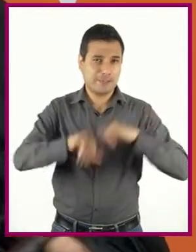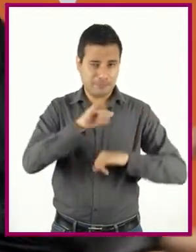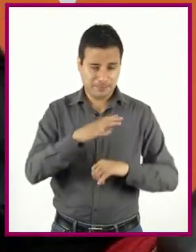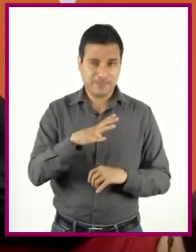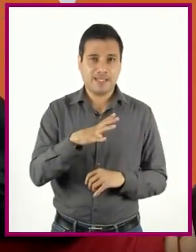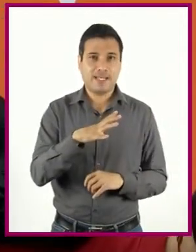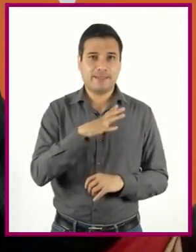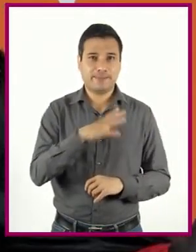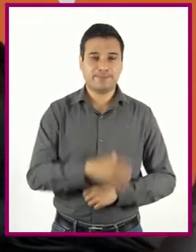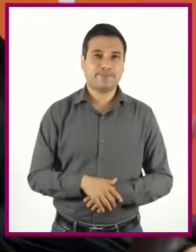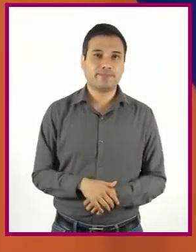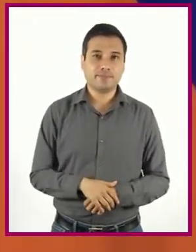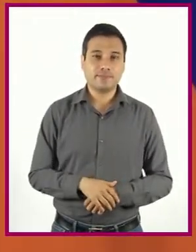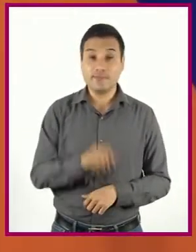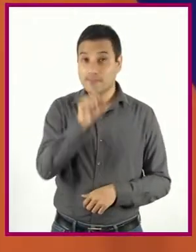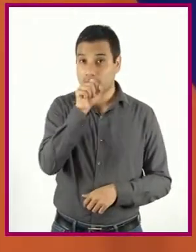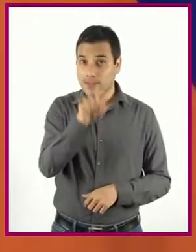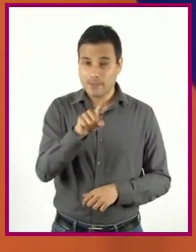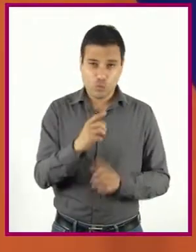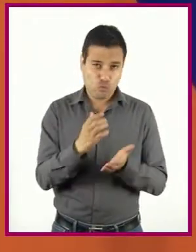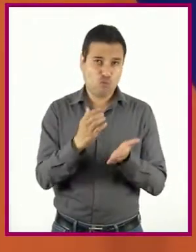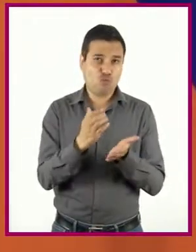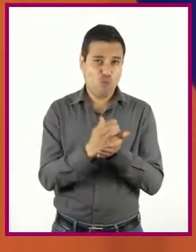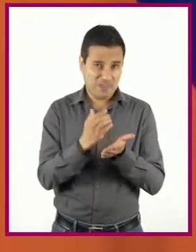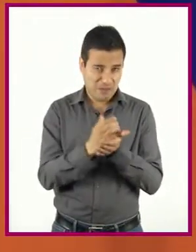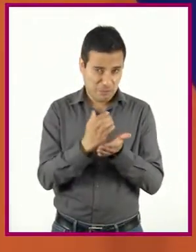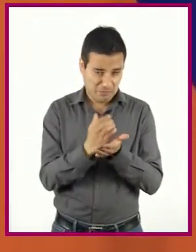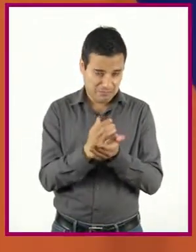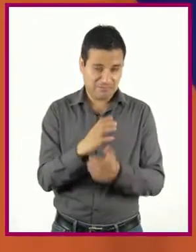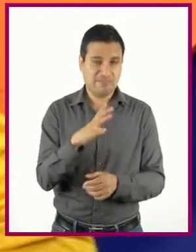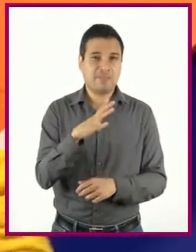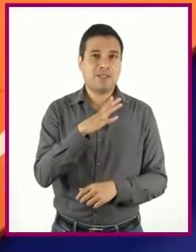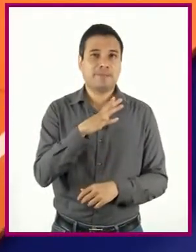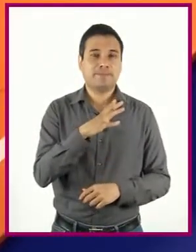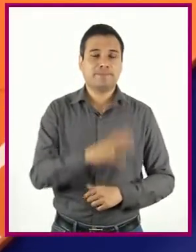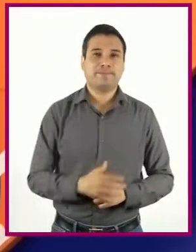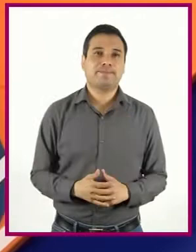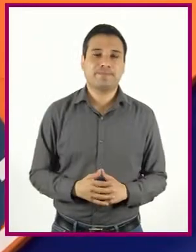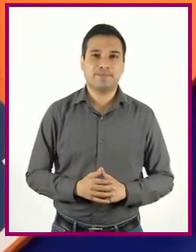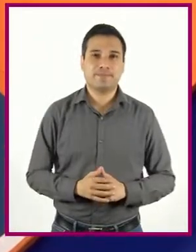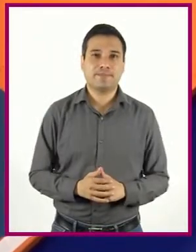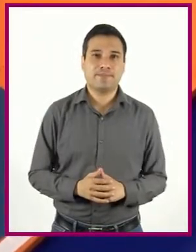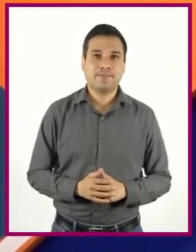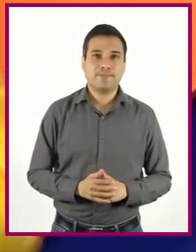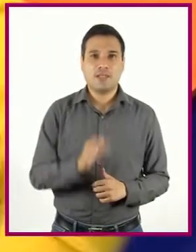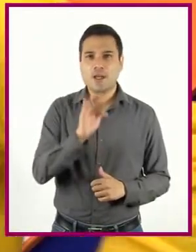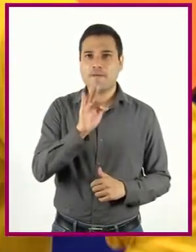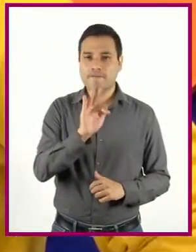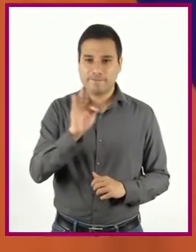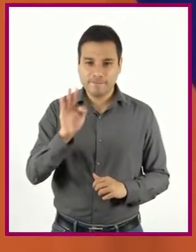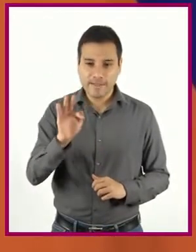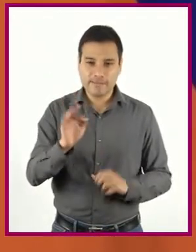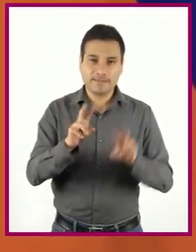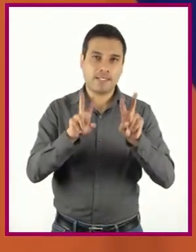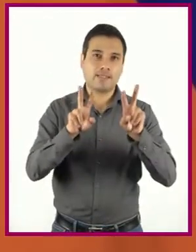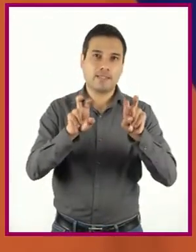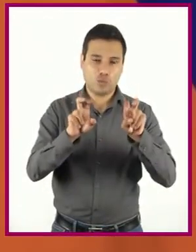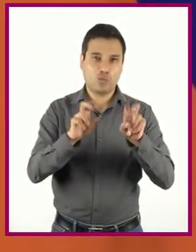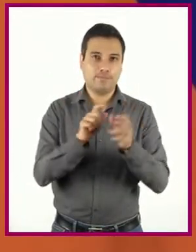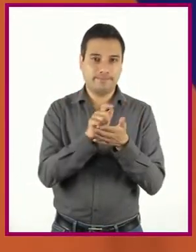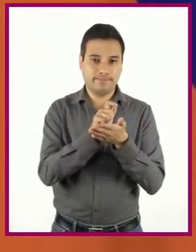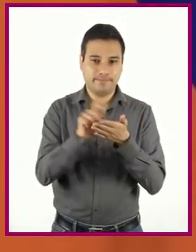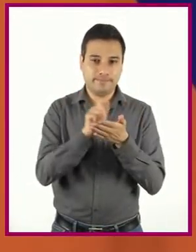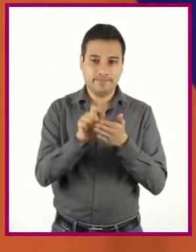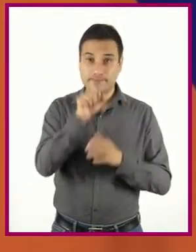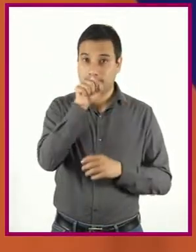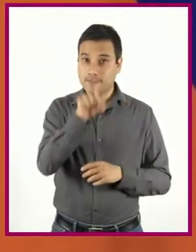química, la bitácora científica, que es su cuaderno de notas de la asignatura con la fecha y el título de la sesión, y